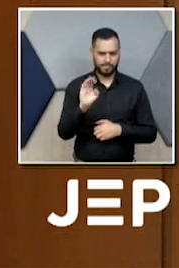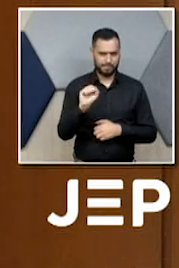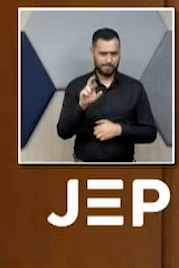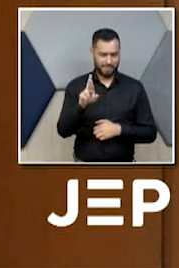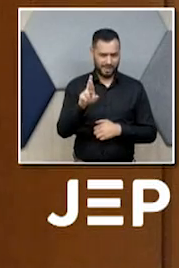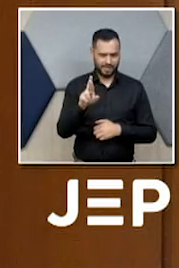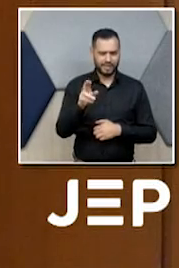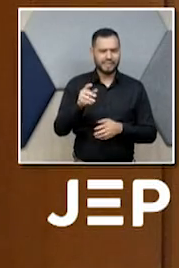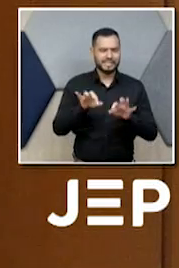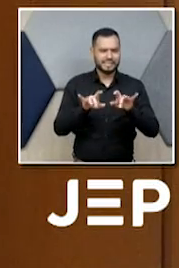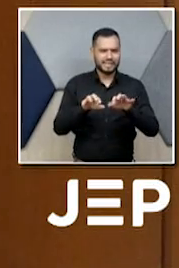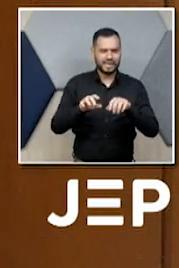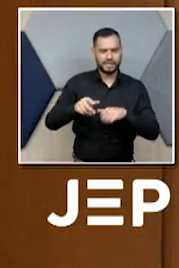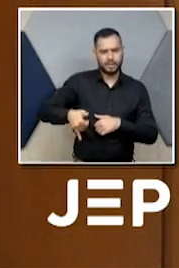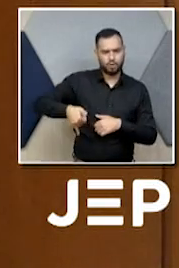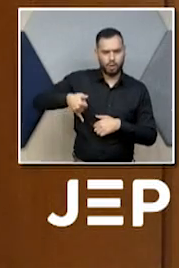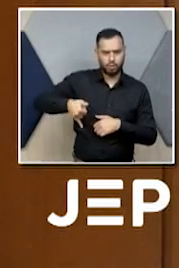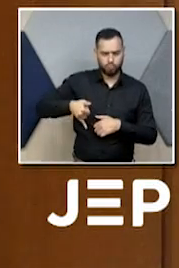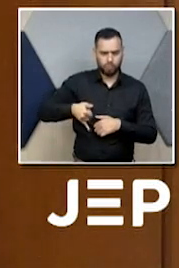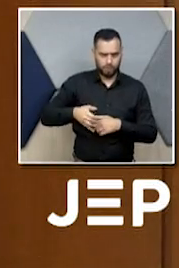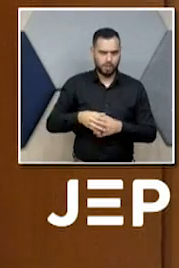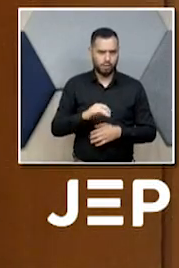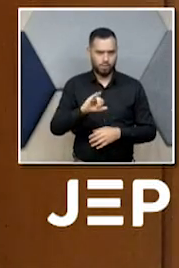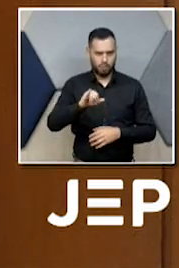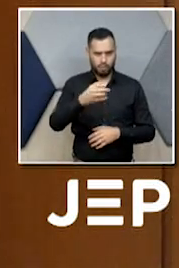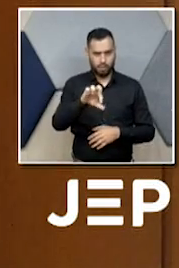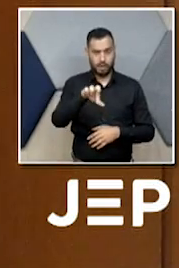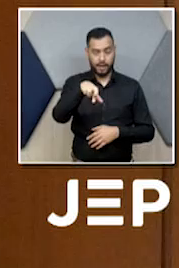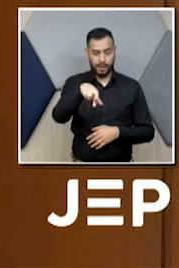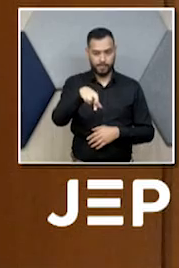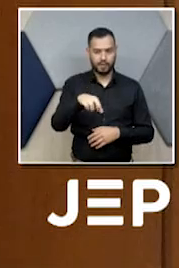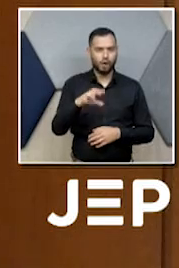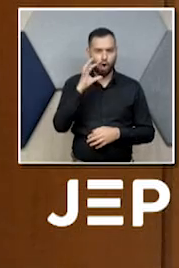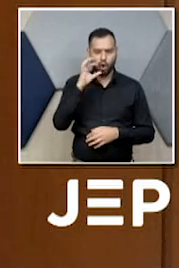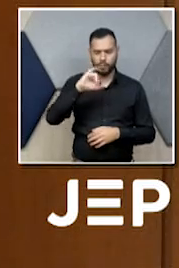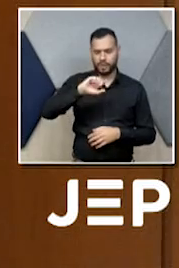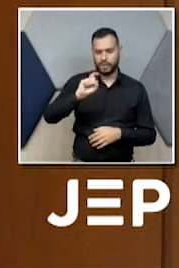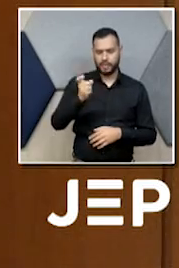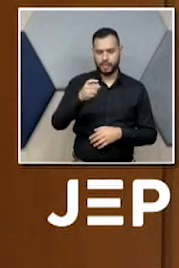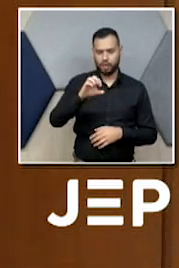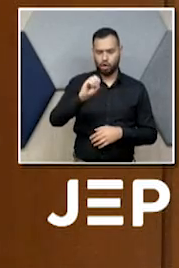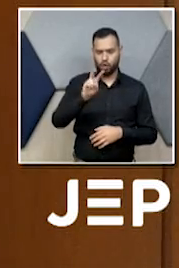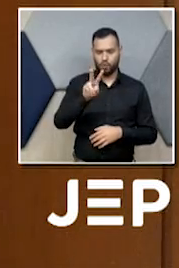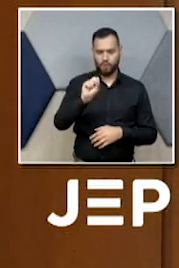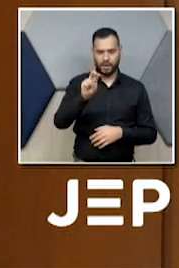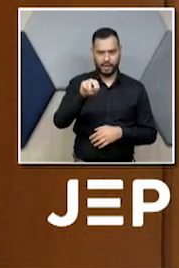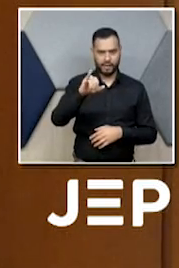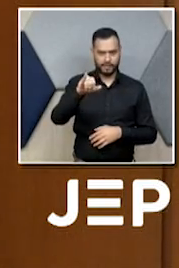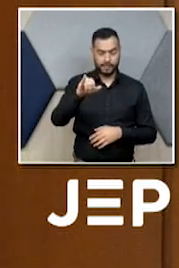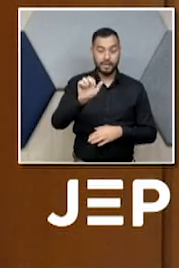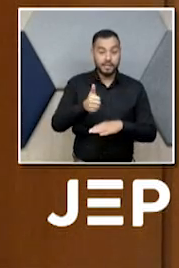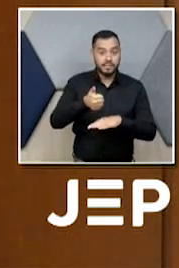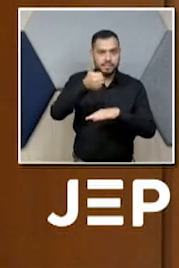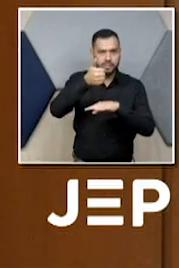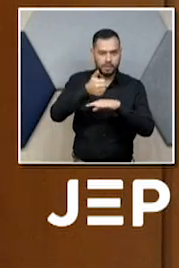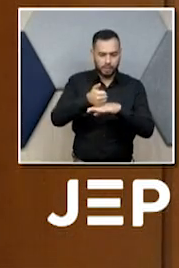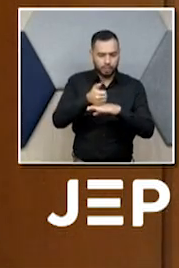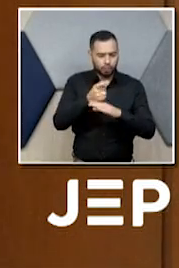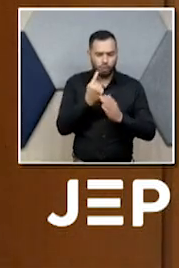jurisdicción, señor Giovanni Álvarez Santoyo, director de la Unidad de Investigación y Acusación,